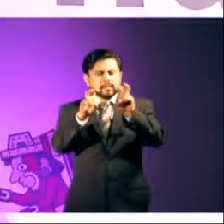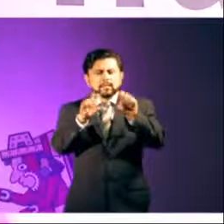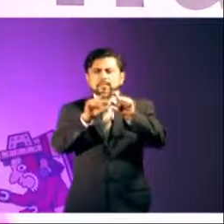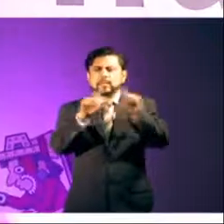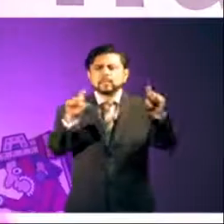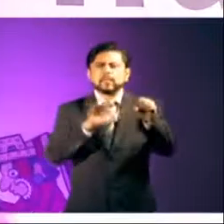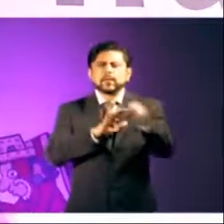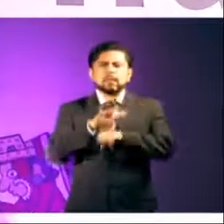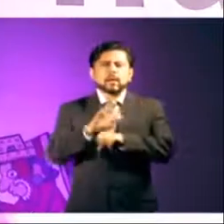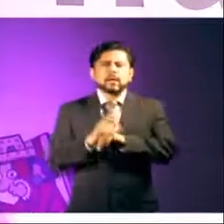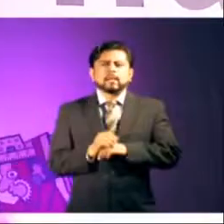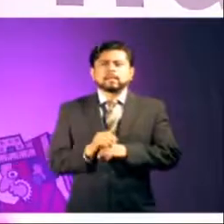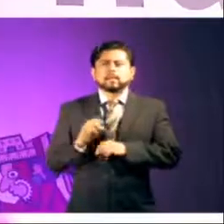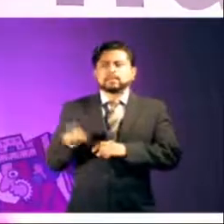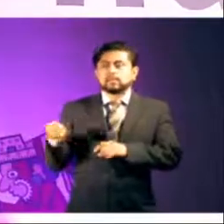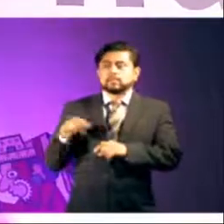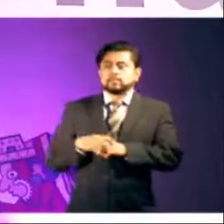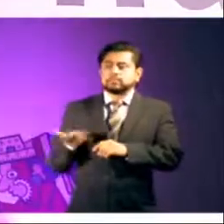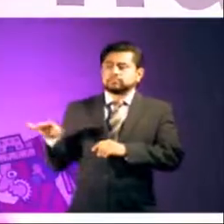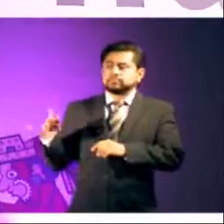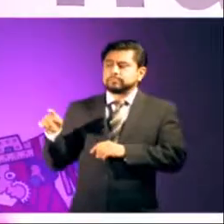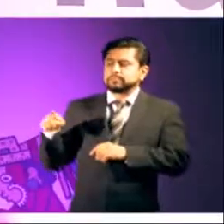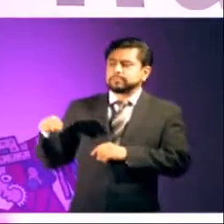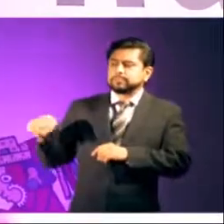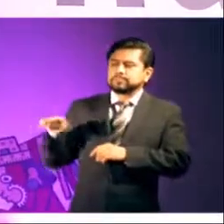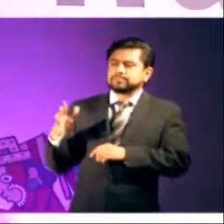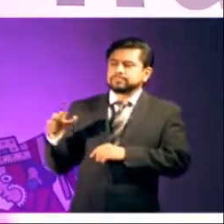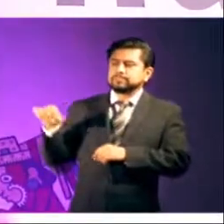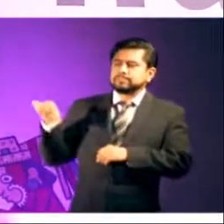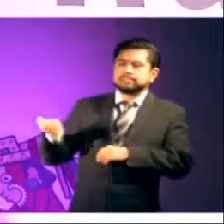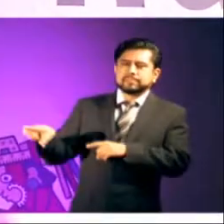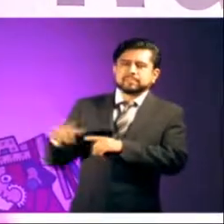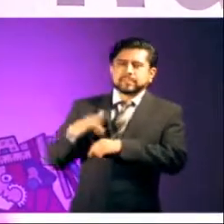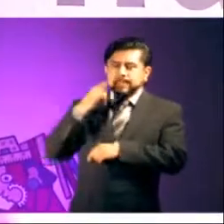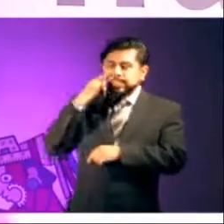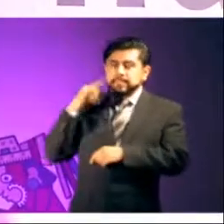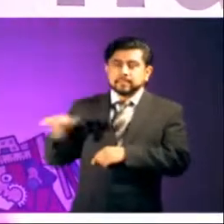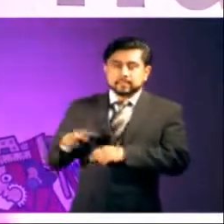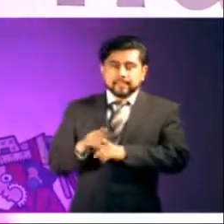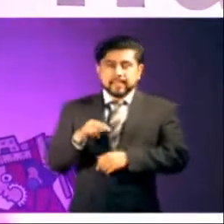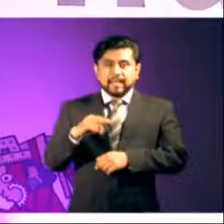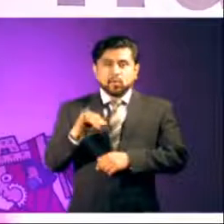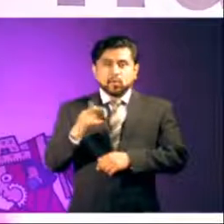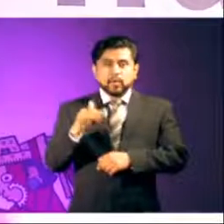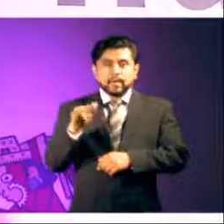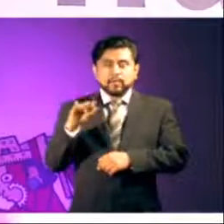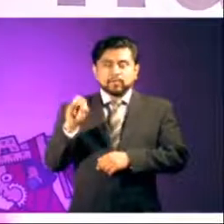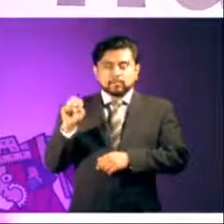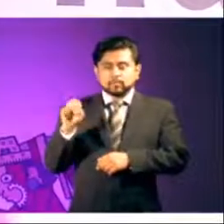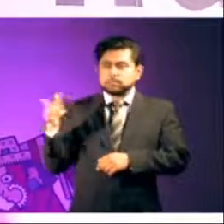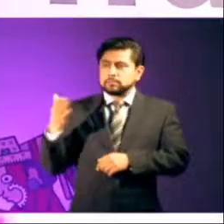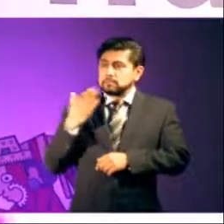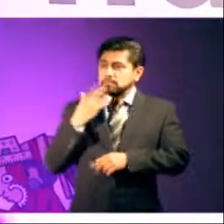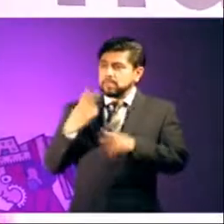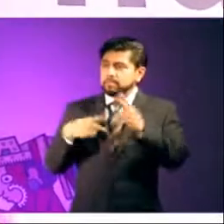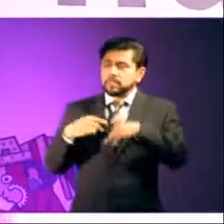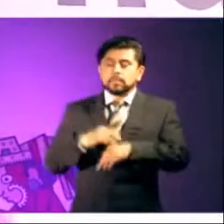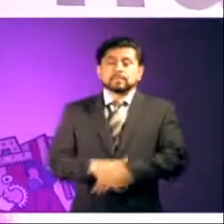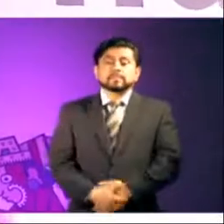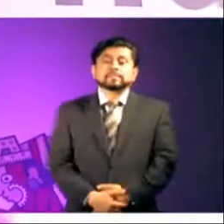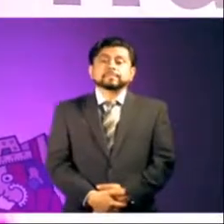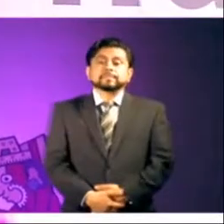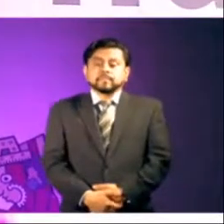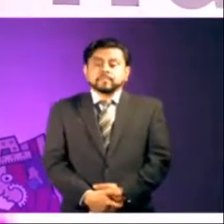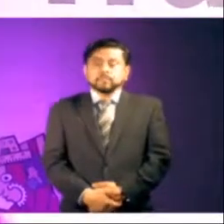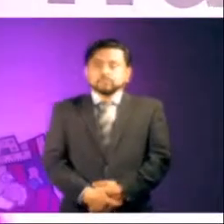nada más y nada menos que tenemos a ana francis mor para presentar la bienvenida ana francis bienvenido fabricio esta es su casa su foro